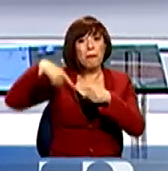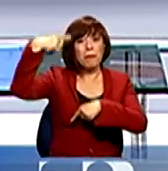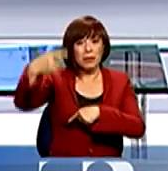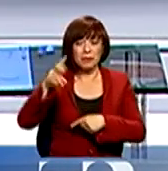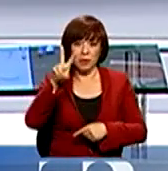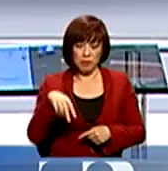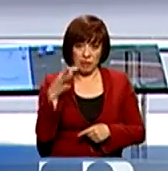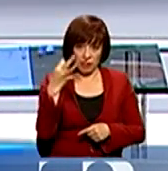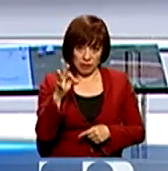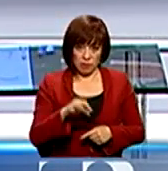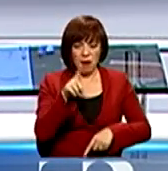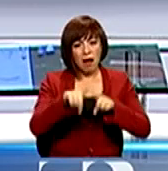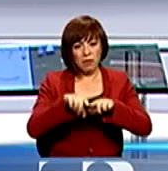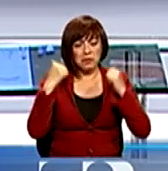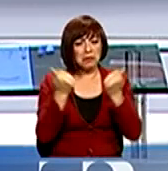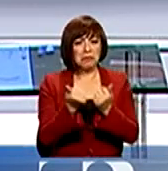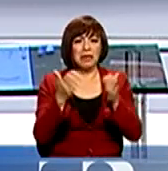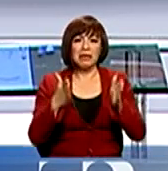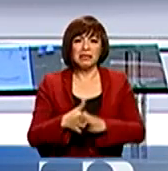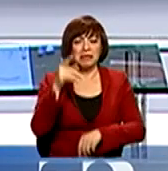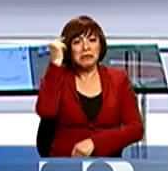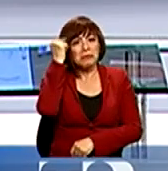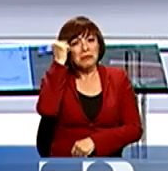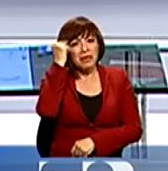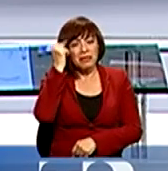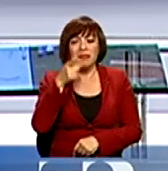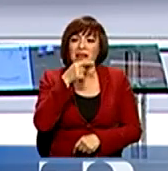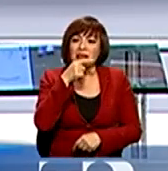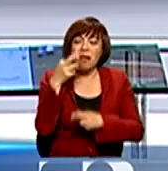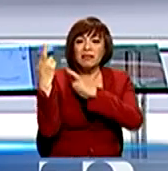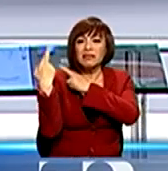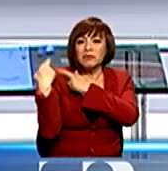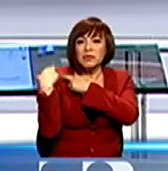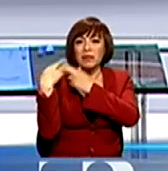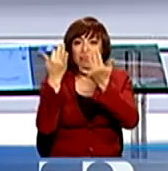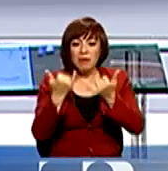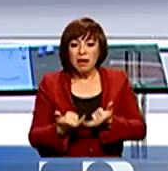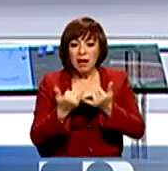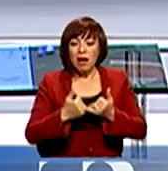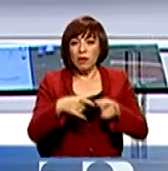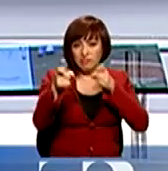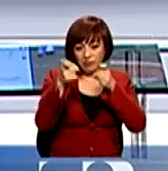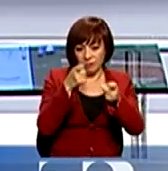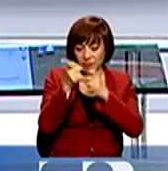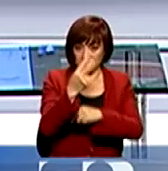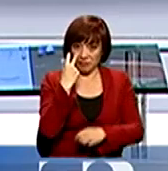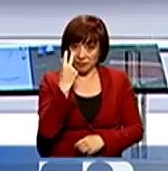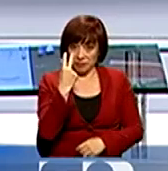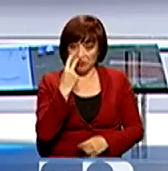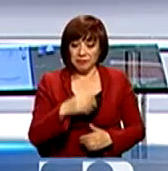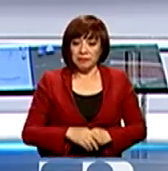Algunos legisladores creen que será la mesa dirigida por el morenista Esteban Albornoz la que analice el texto y no la que preside Pavel